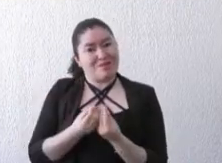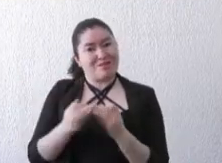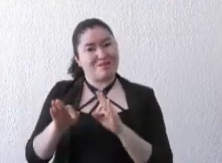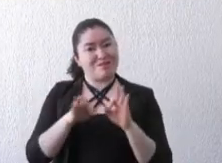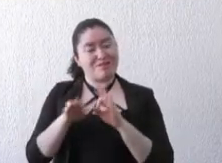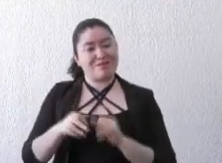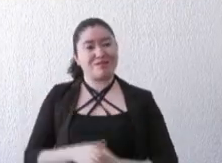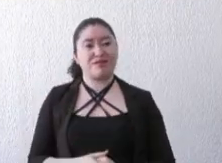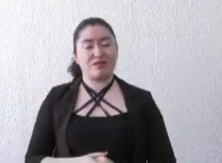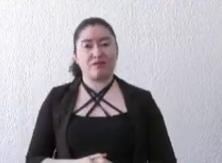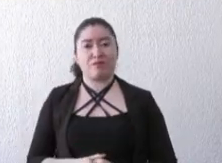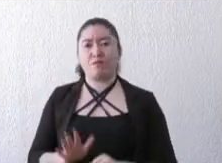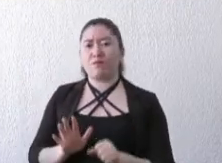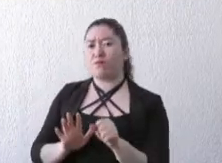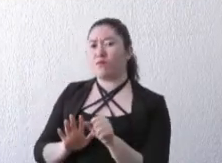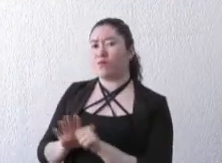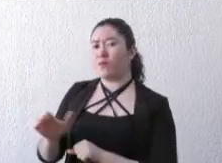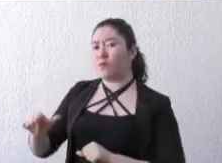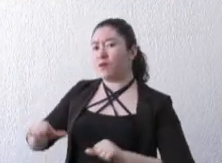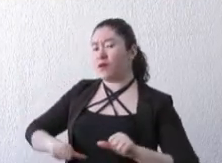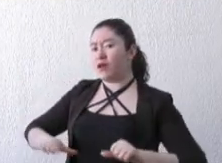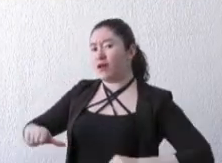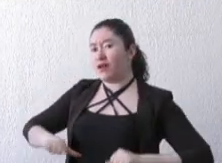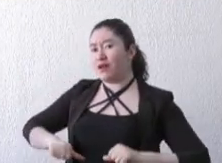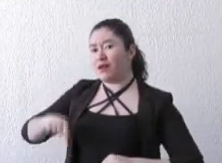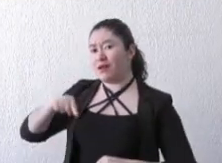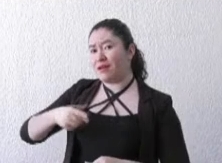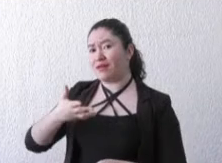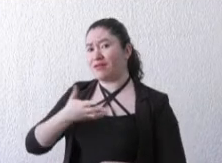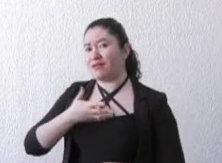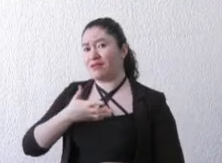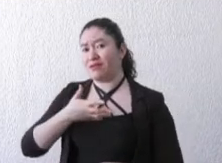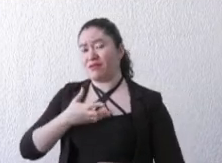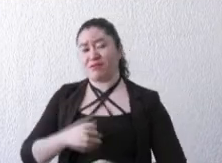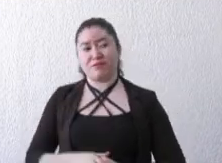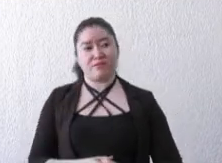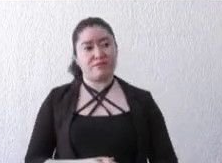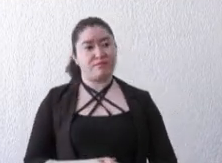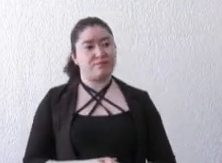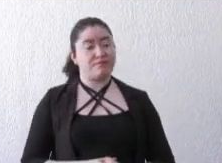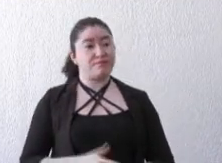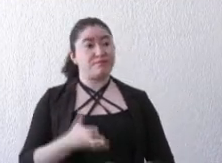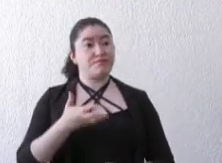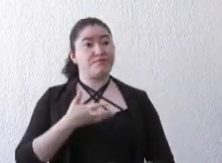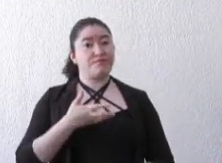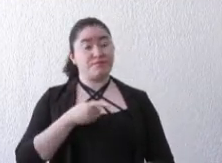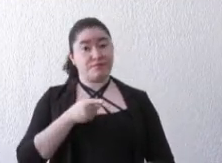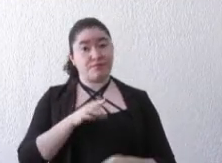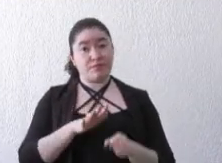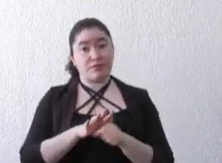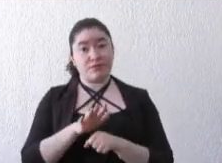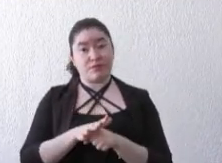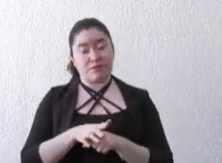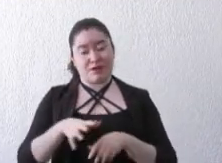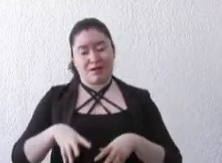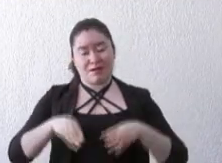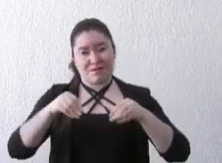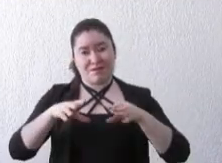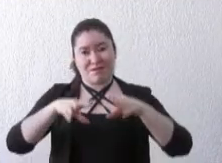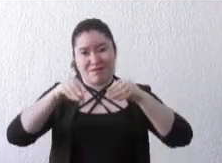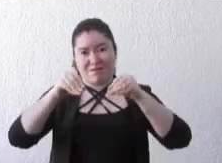actividades son las que hay por medio de streaming? Están desde espectáculos circenses,